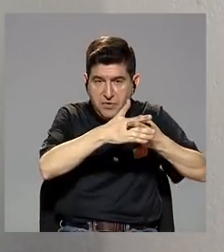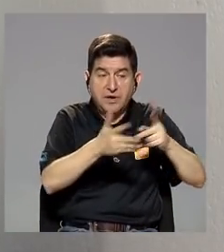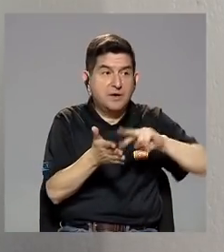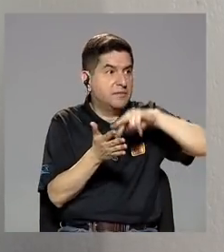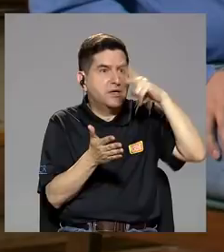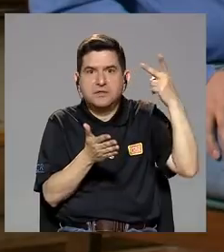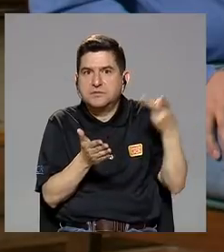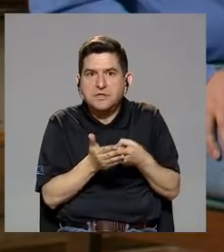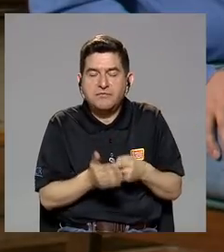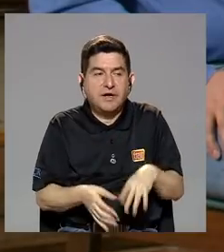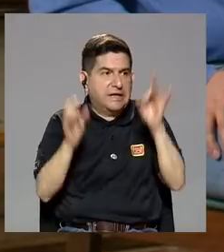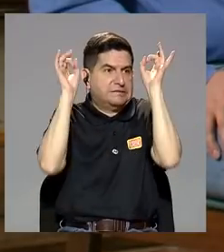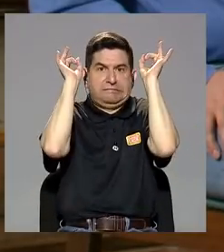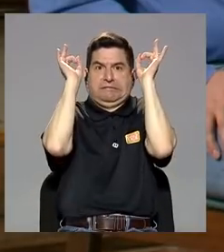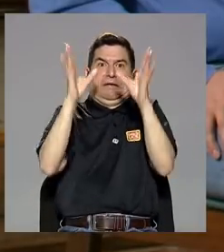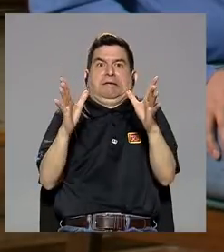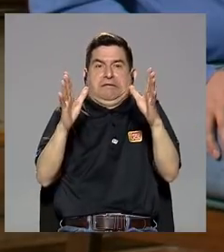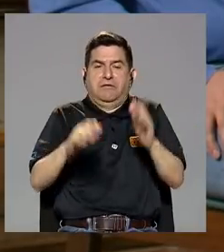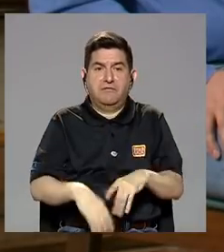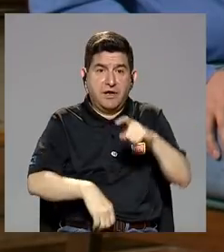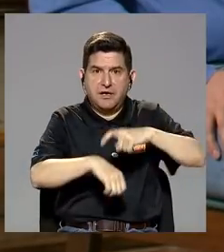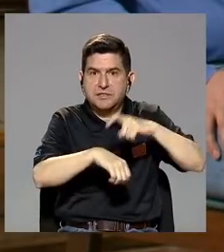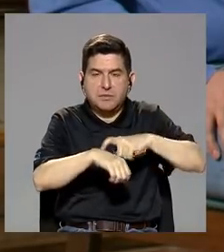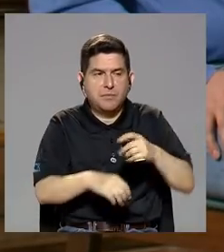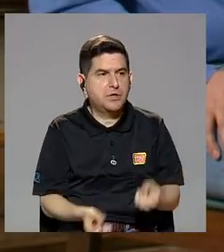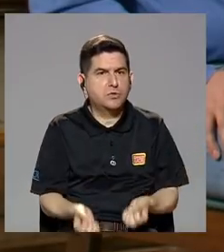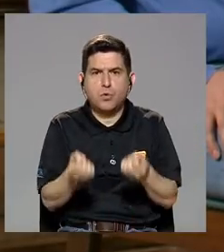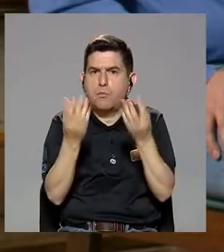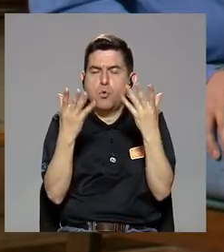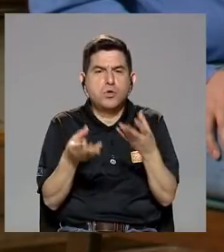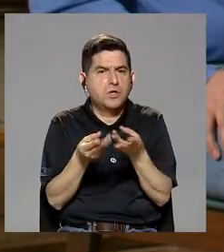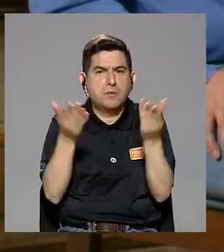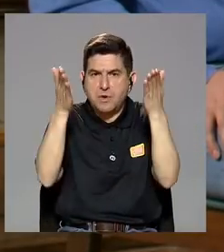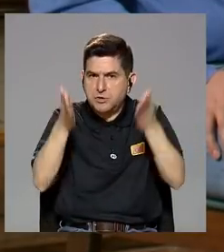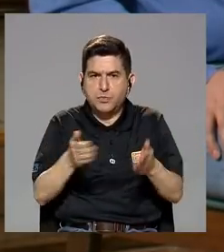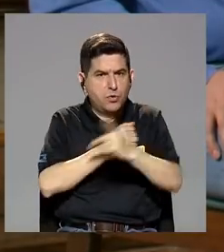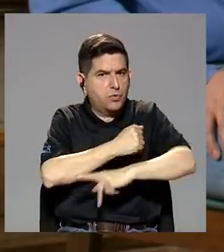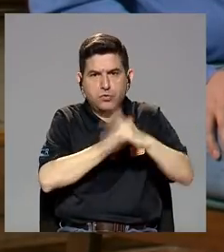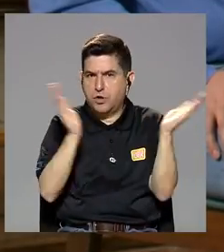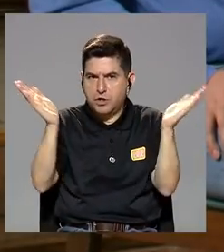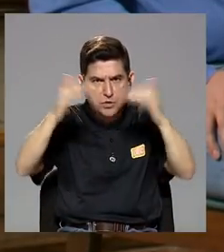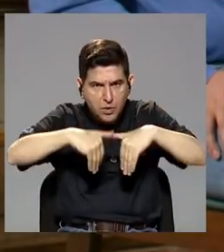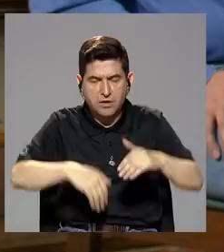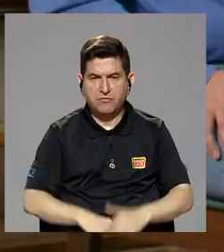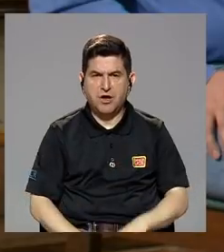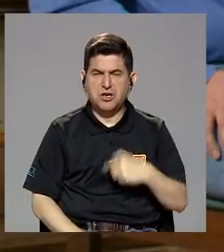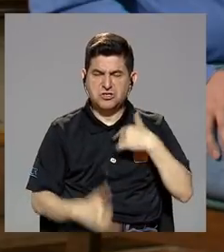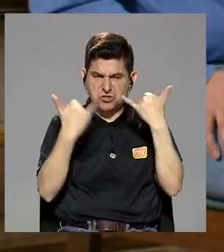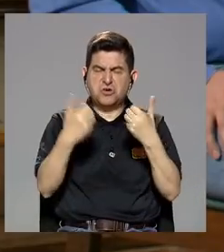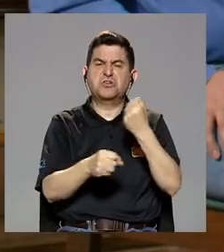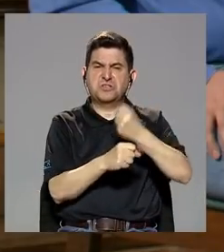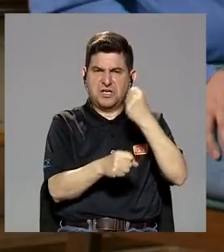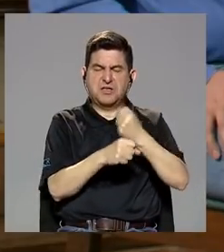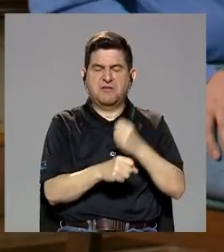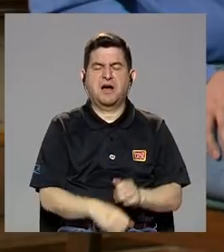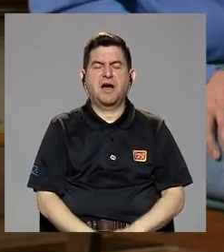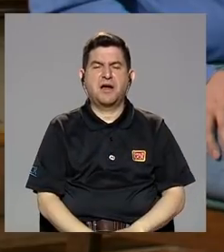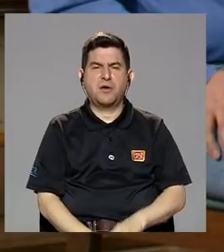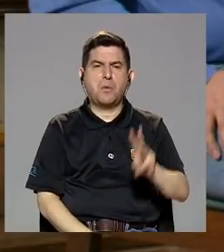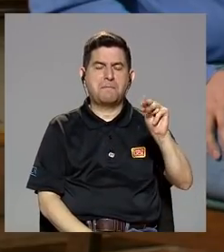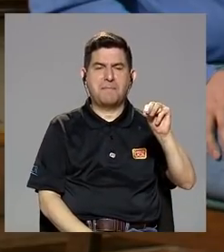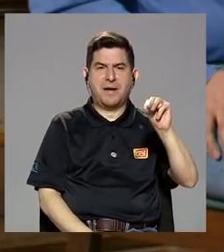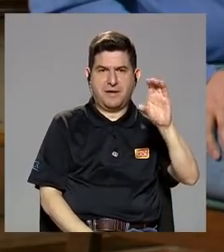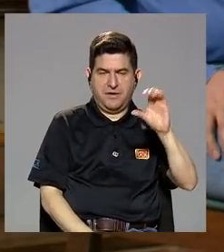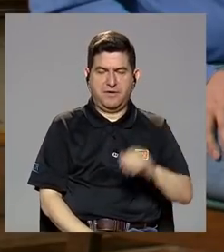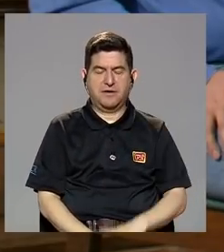significaba catástrofe porque en esa época no era que abundarán los productores en este país y como yo ya había trabajado con mario kart es